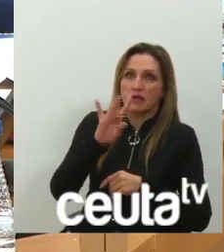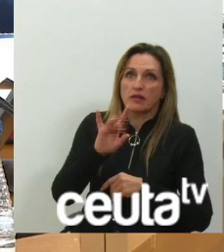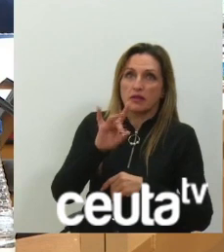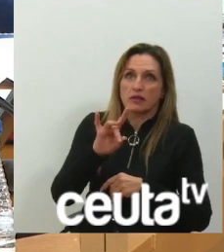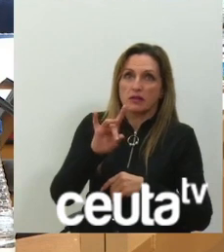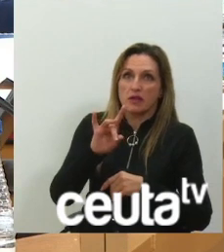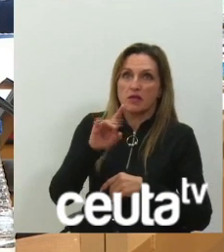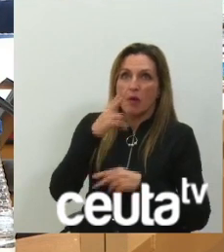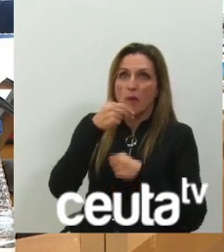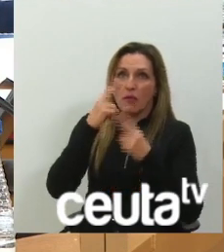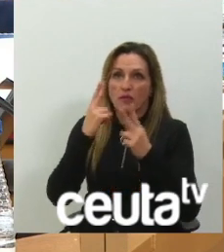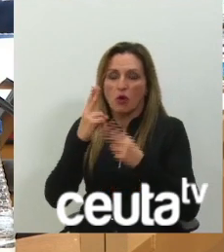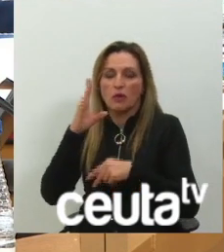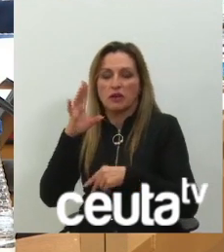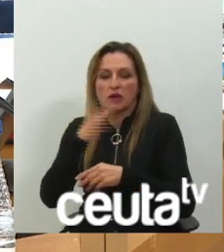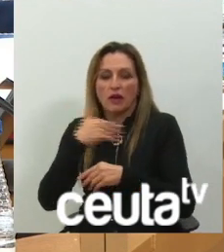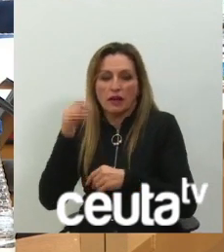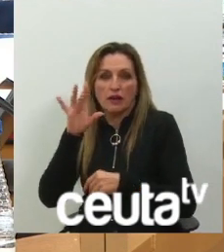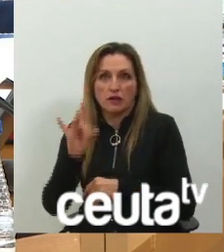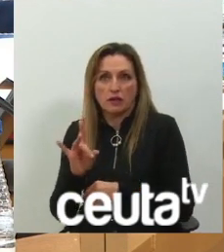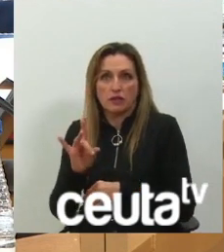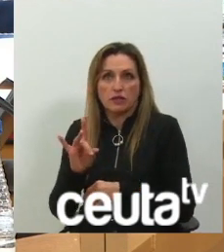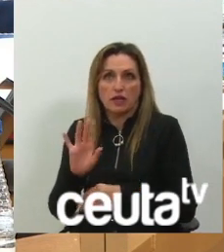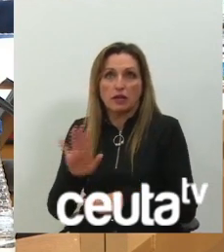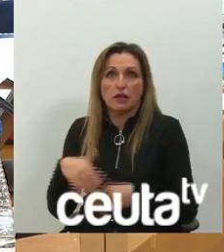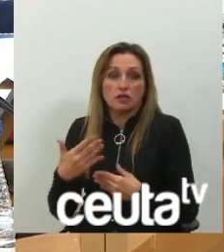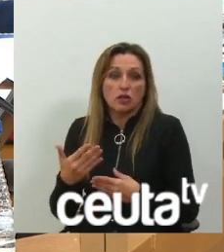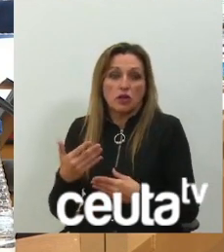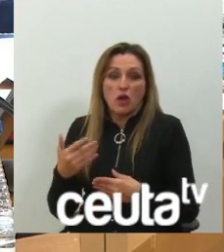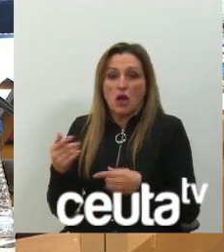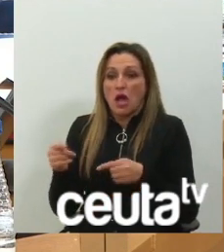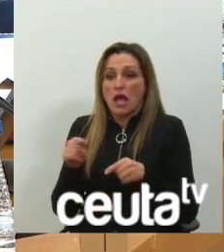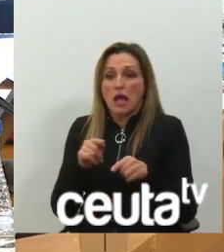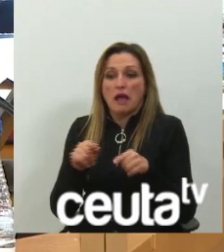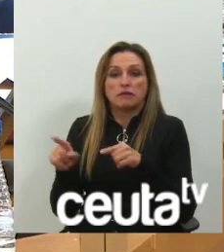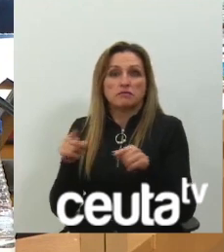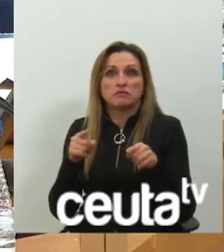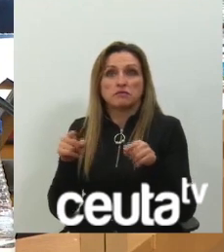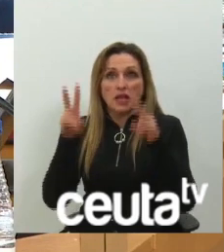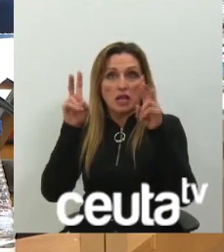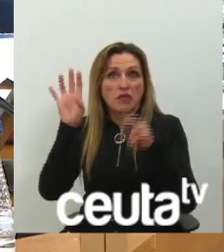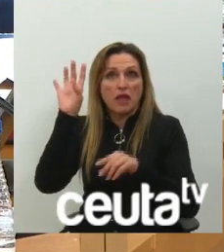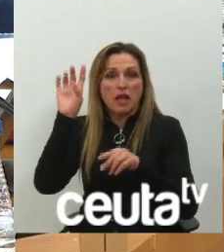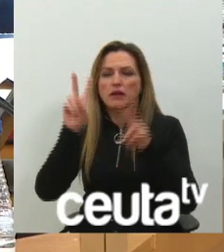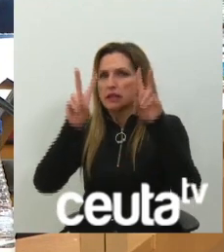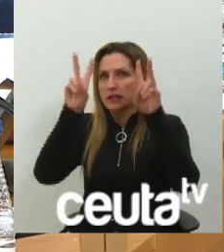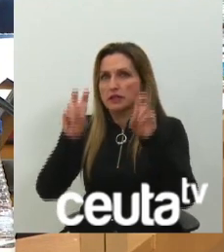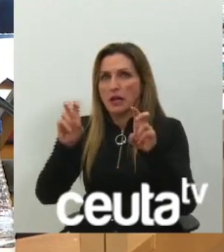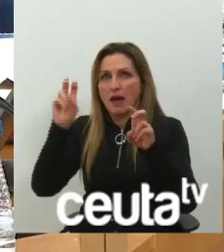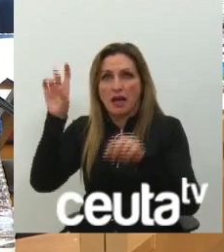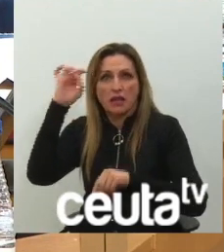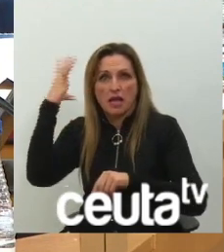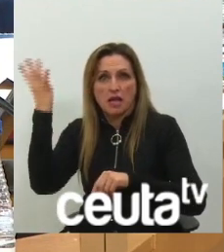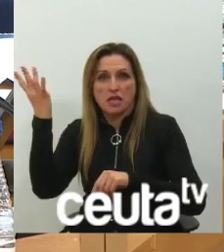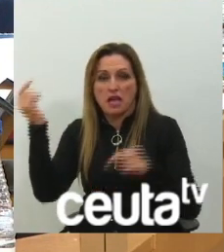quieren público y nosotros no y nosotros nos queremos de aprender pues tenemos diferencia de criterio la diferencia es que nosotros queremos un mejor servicio en